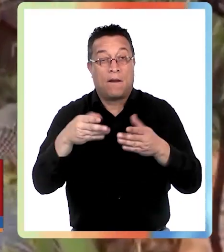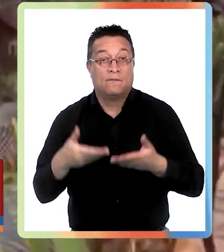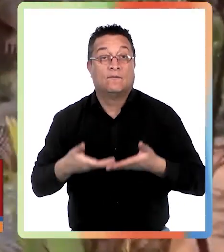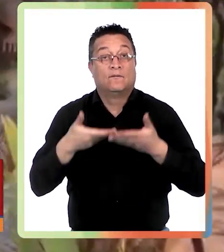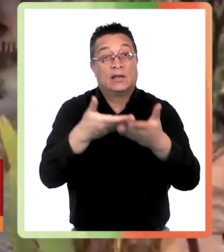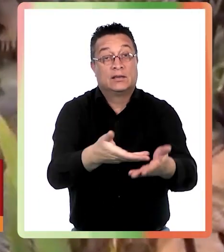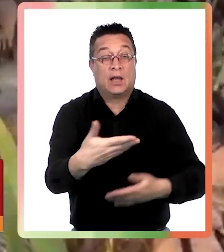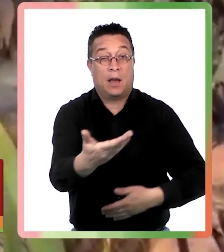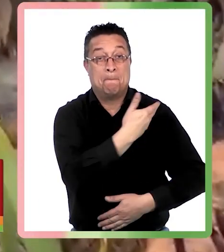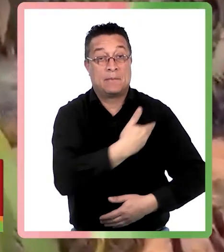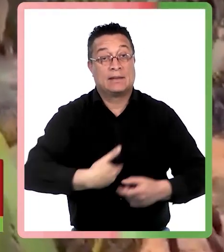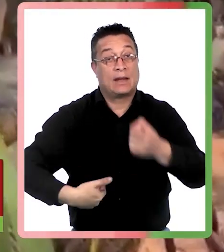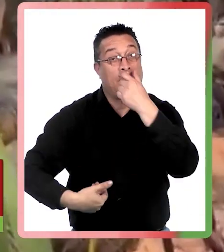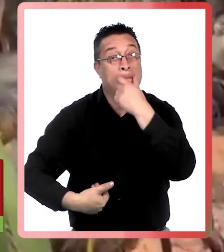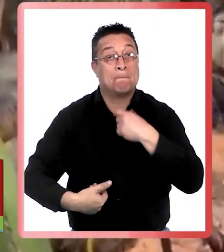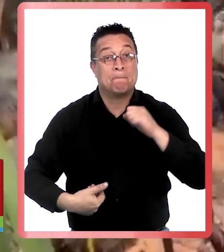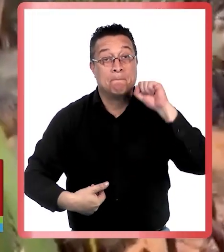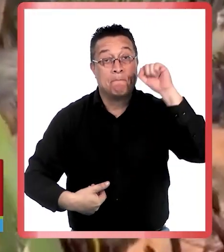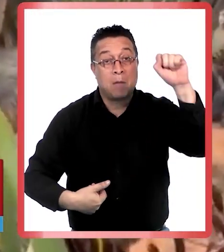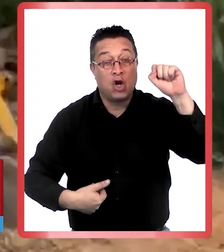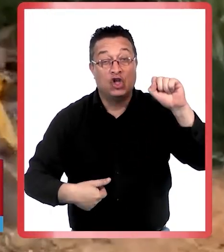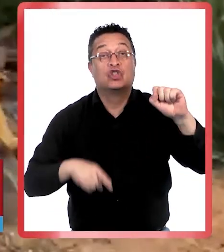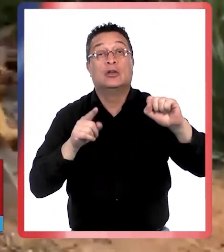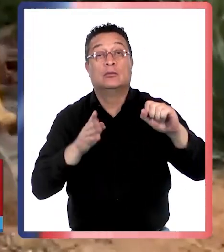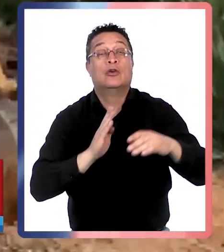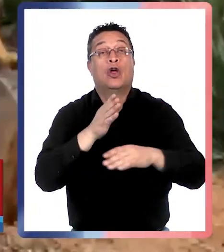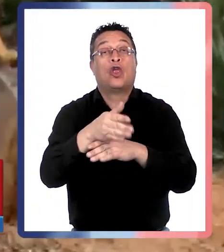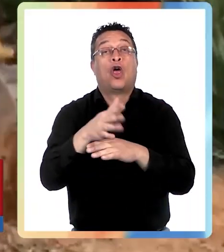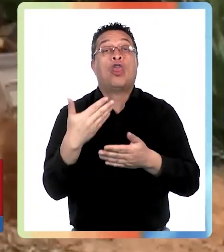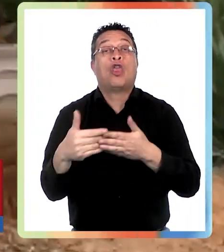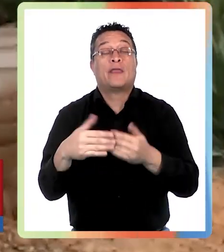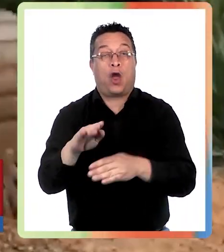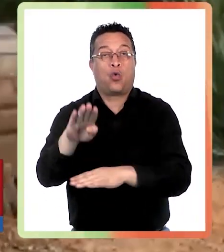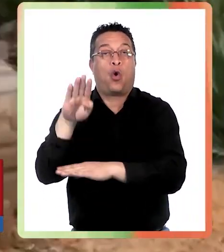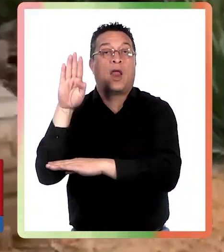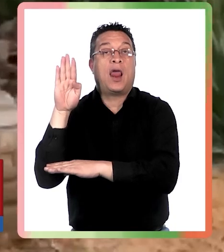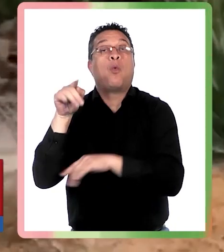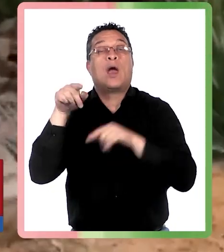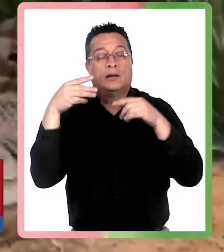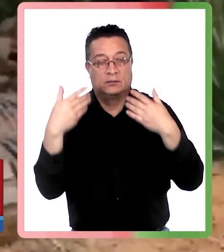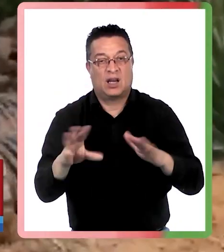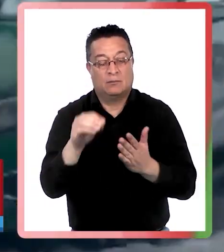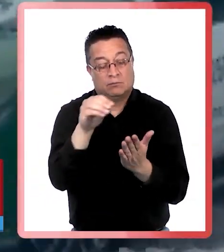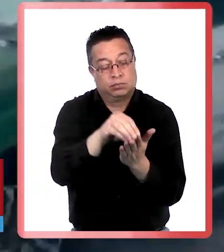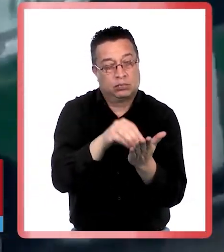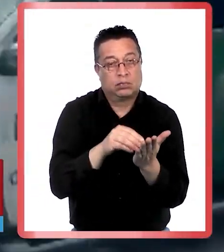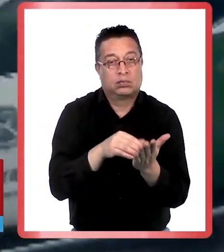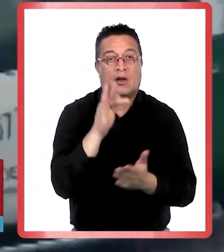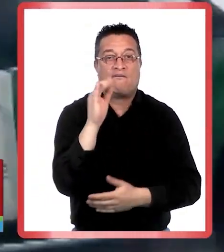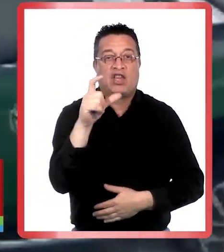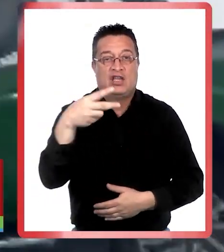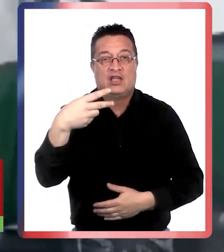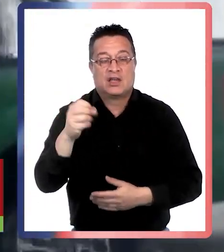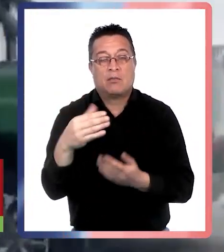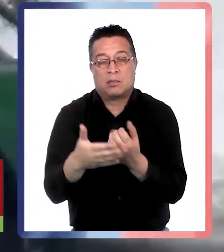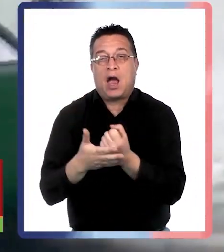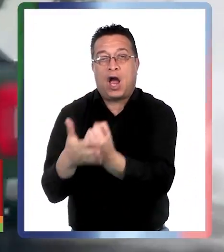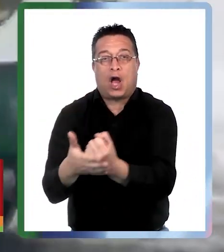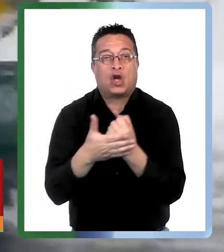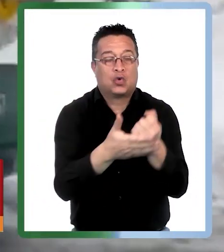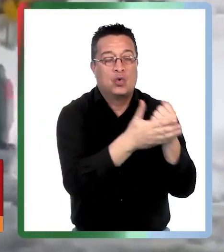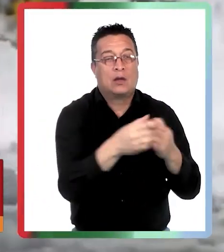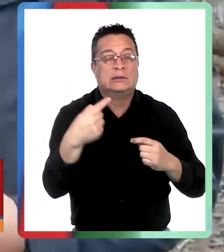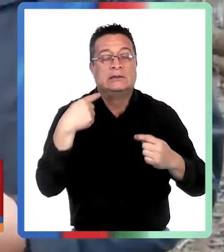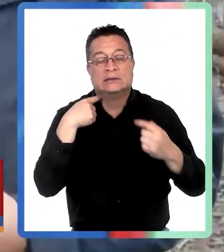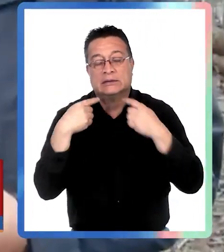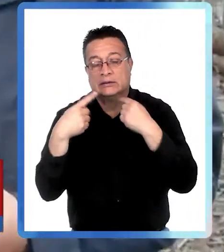tras la visita del presidente de la república Gabriel borich auran yil se empezaron a aplicar las fichas fi en ayuda para